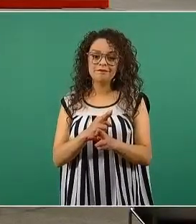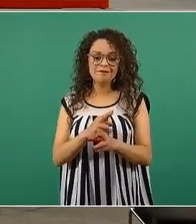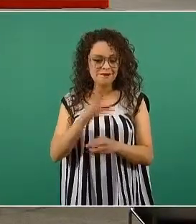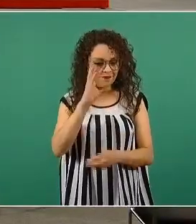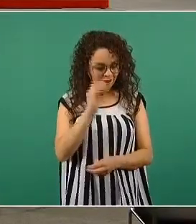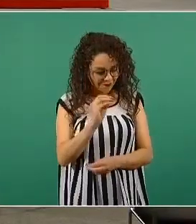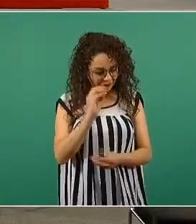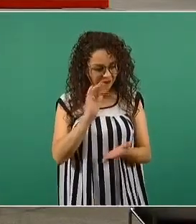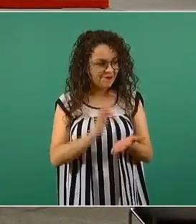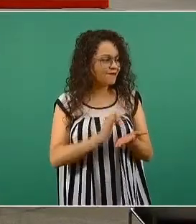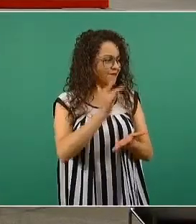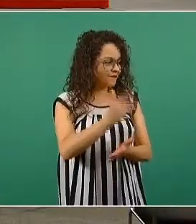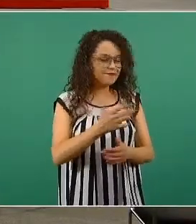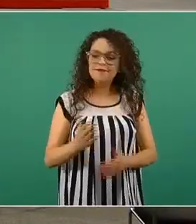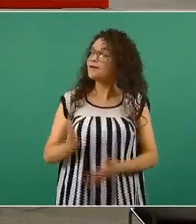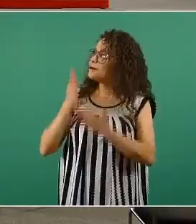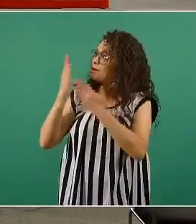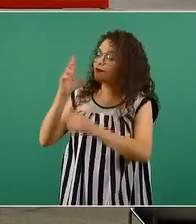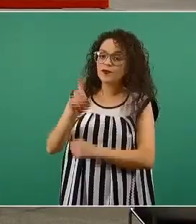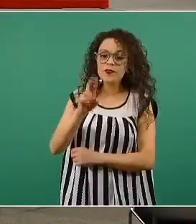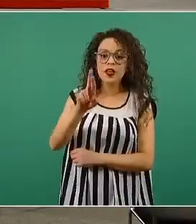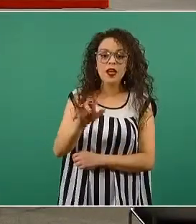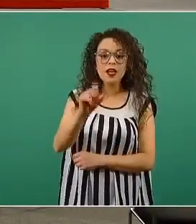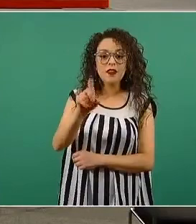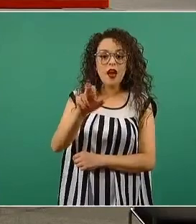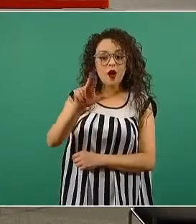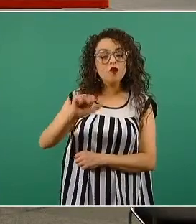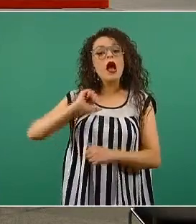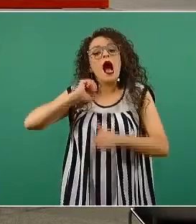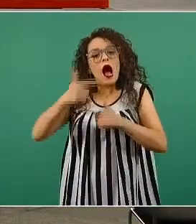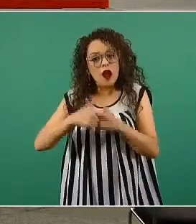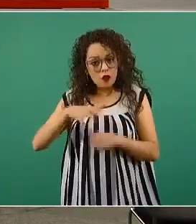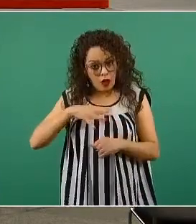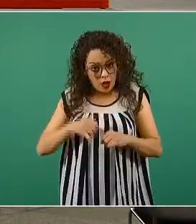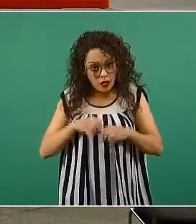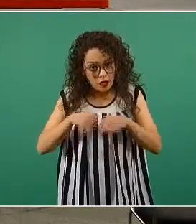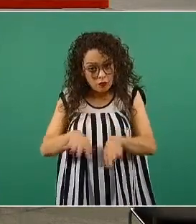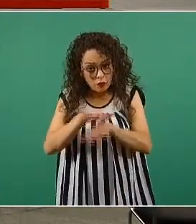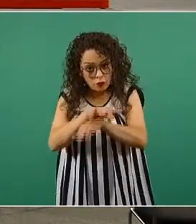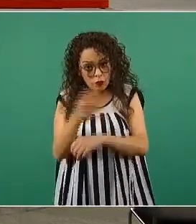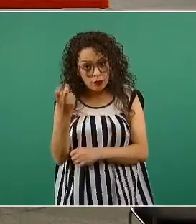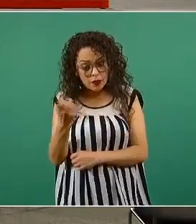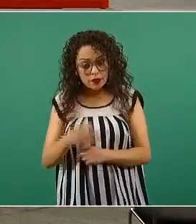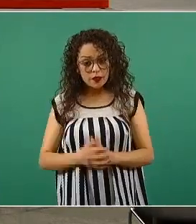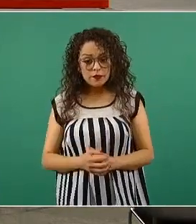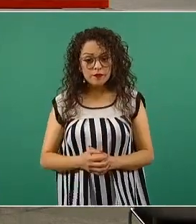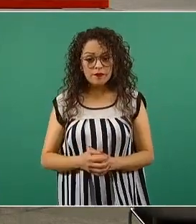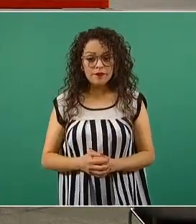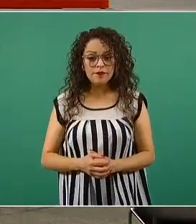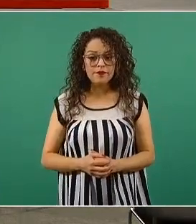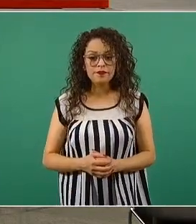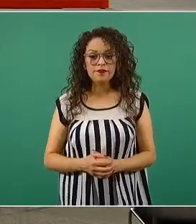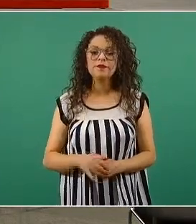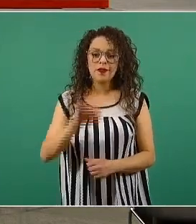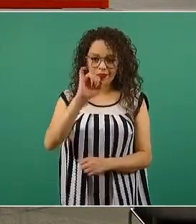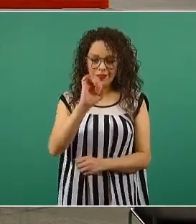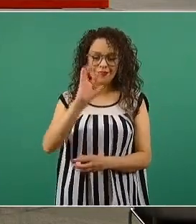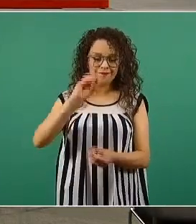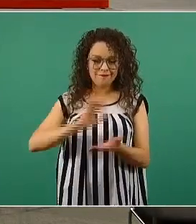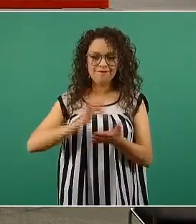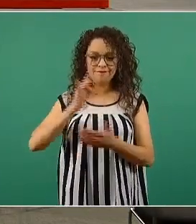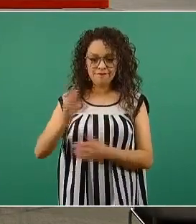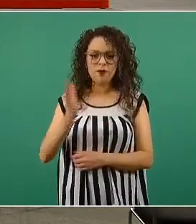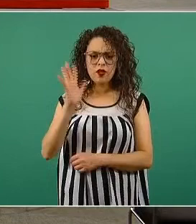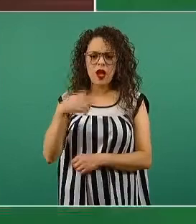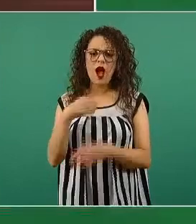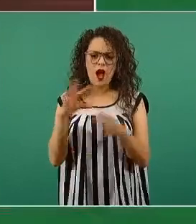Gracias. Doctor López Ridaura, ¿habrá alguna información al respecto? Gracias. Aunque ya se han comentado. Sí, gracias. Sí, muchas gracias. Sí, eso ya